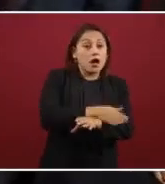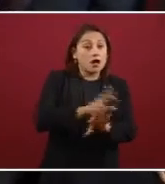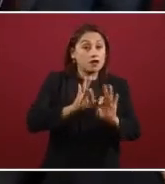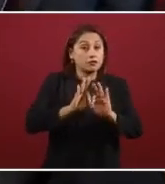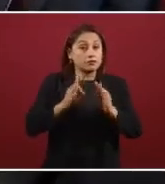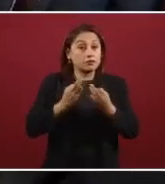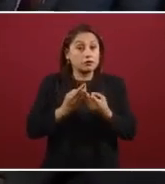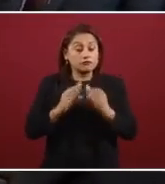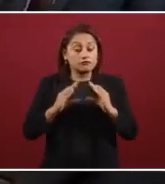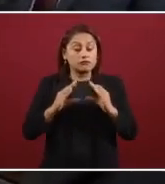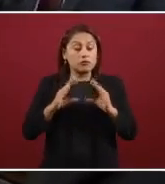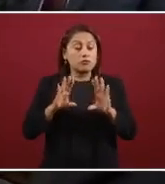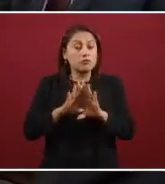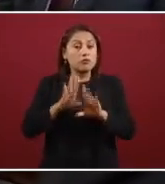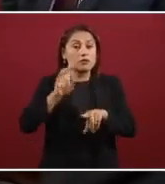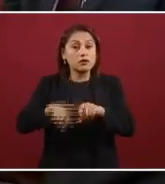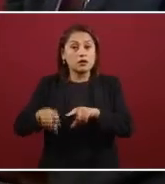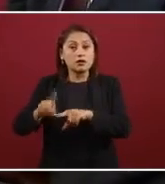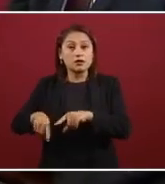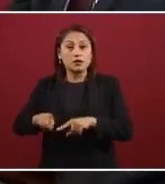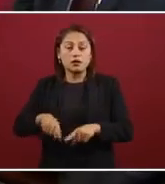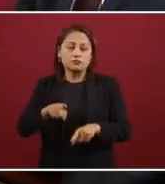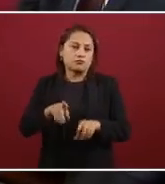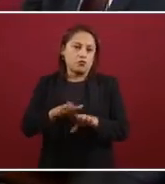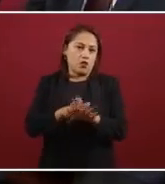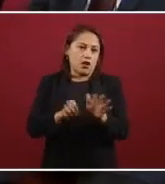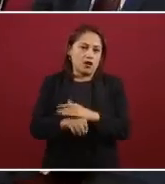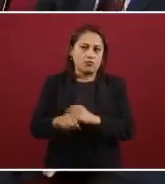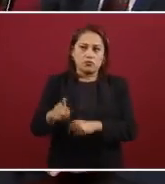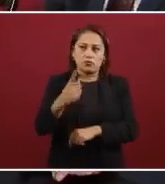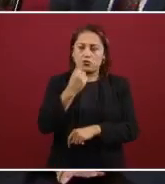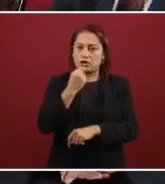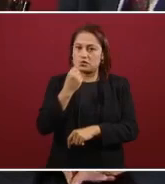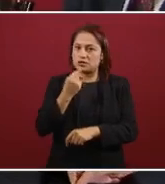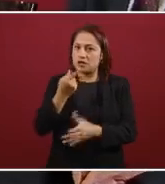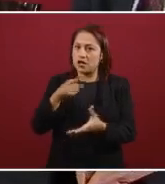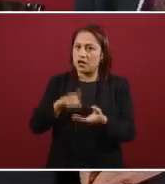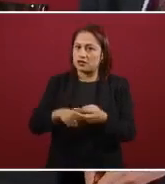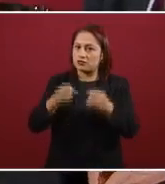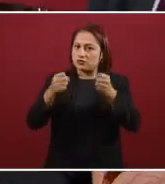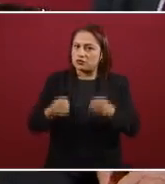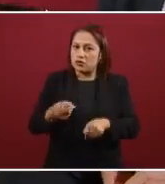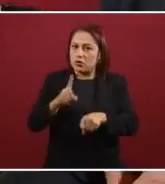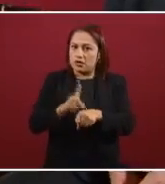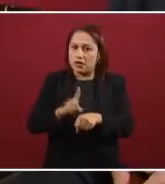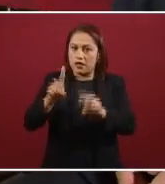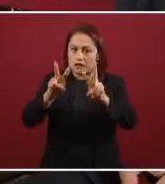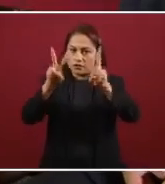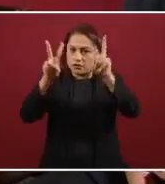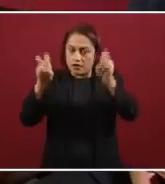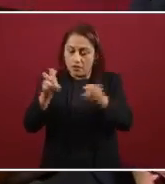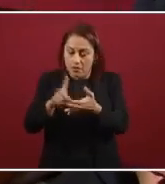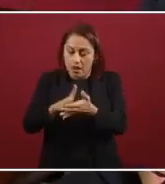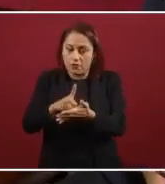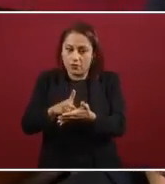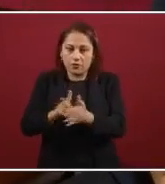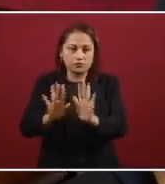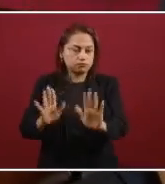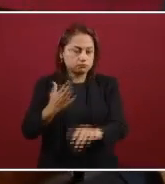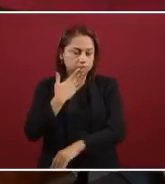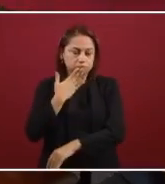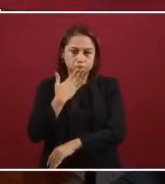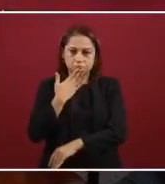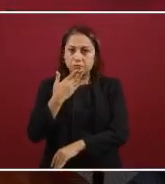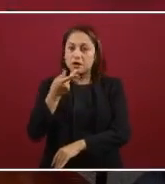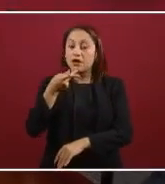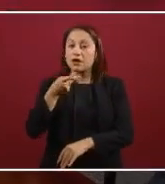que tienen los componentes de seguridad pública en la política nacional de drogas. Pero la distinción crucial,